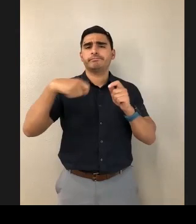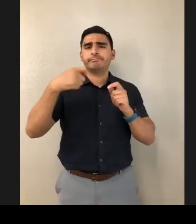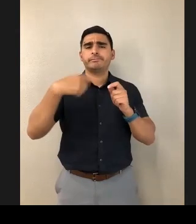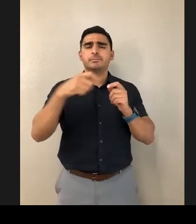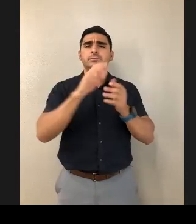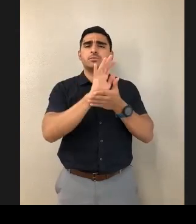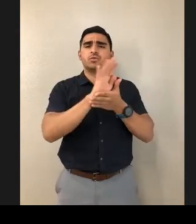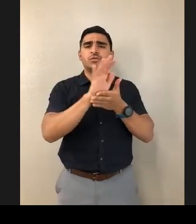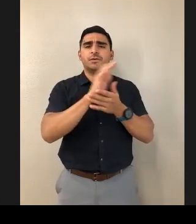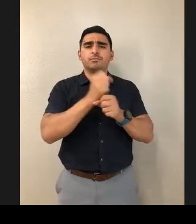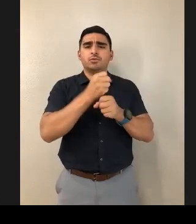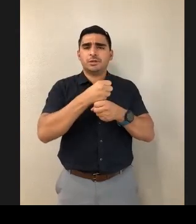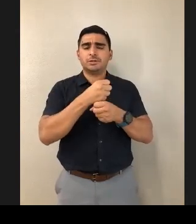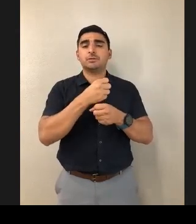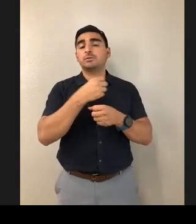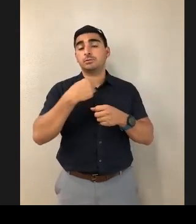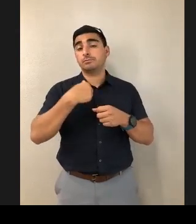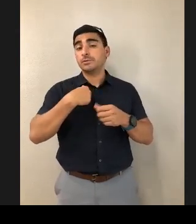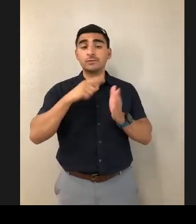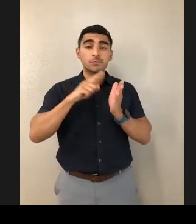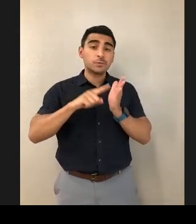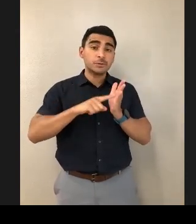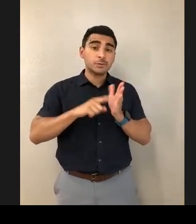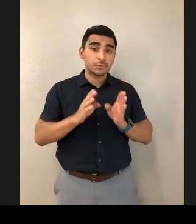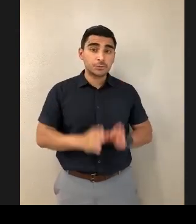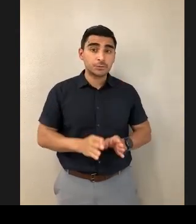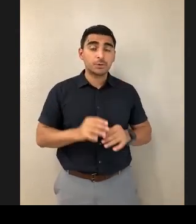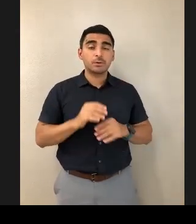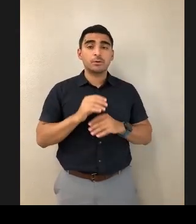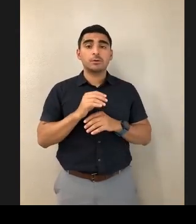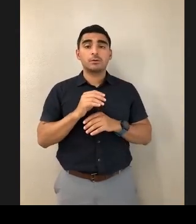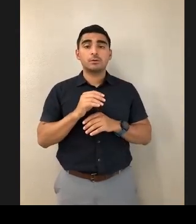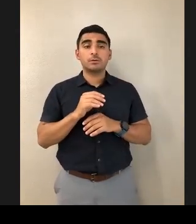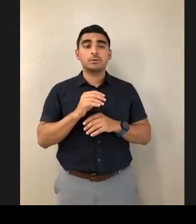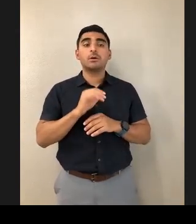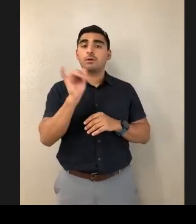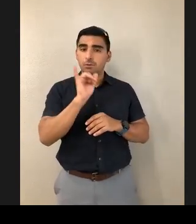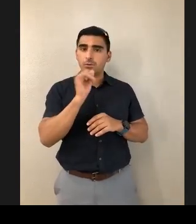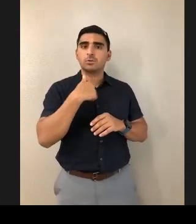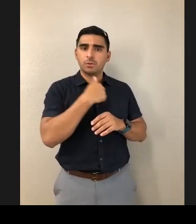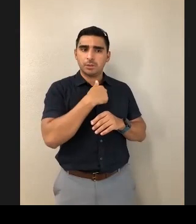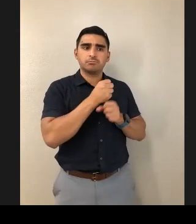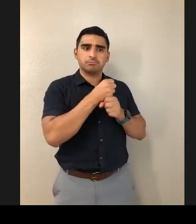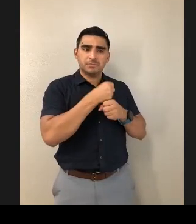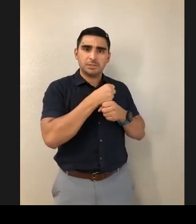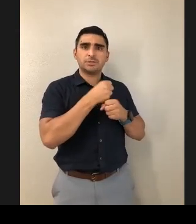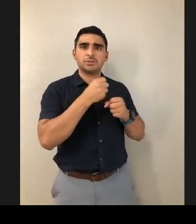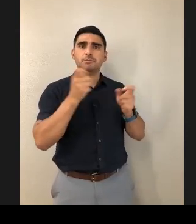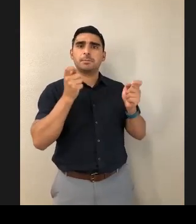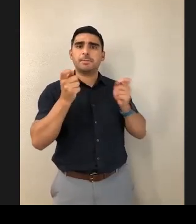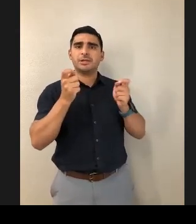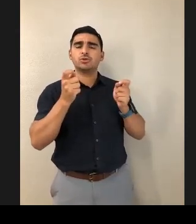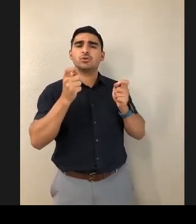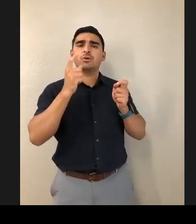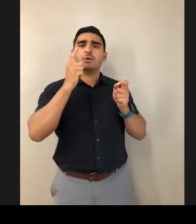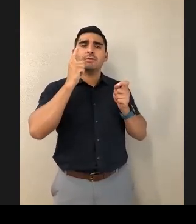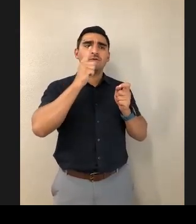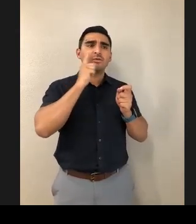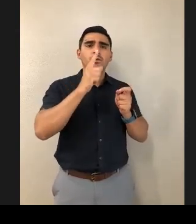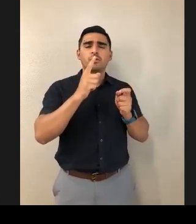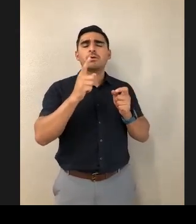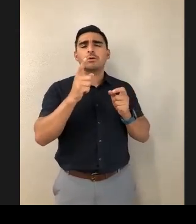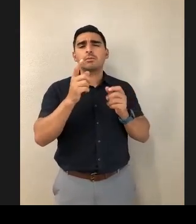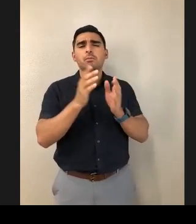producción de películas, desarrollo como en investigación y gerente de